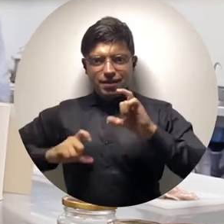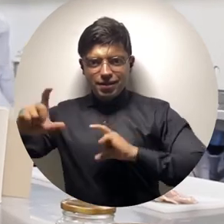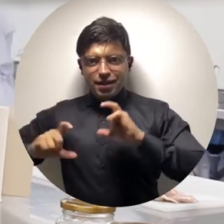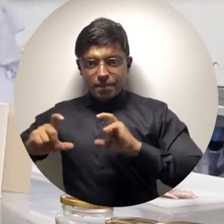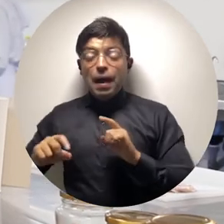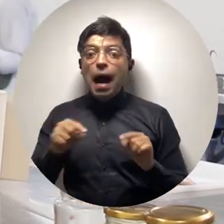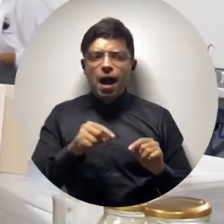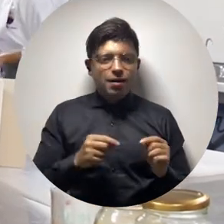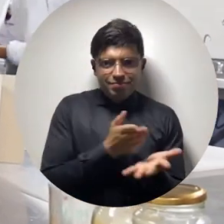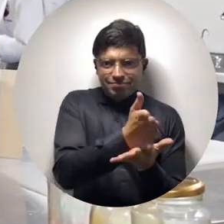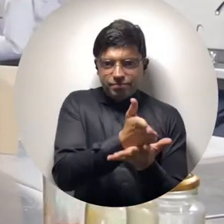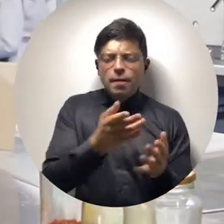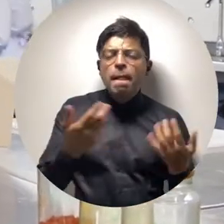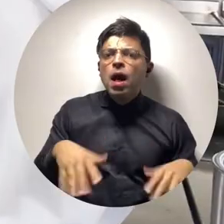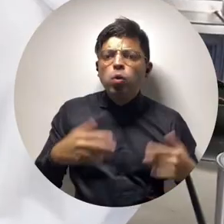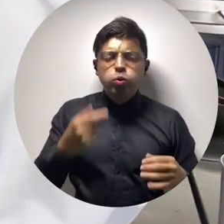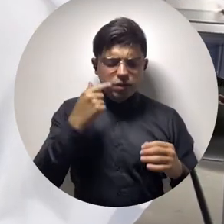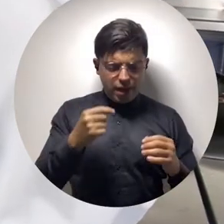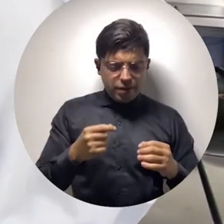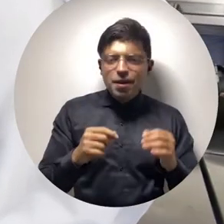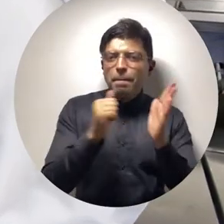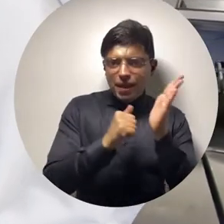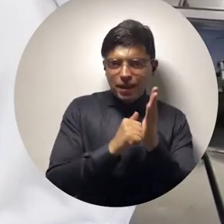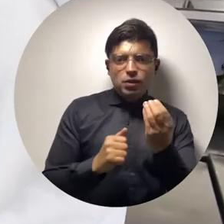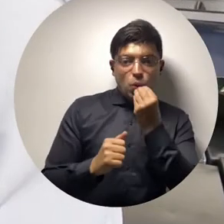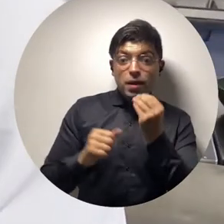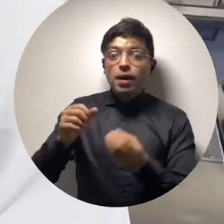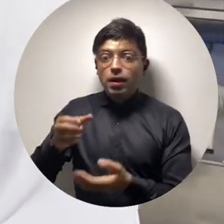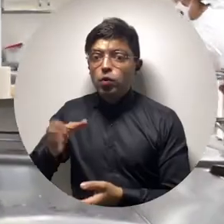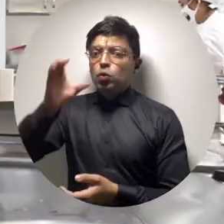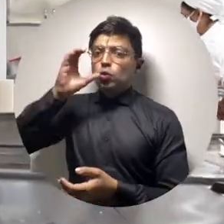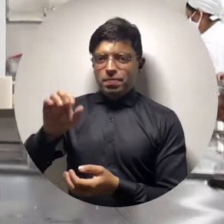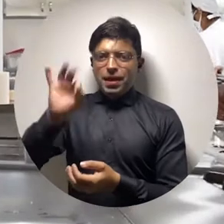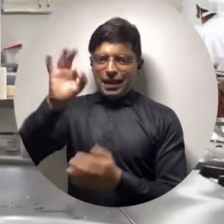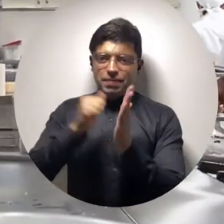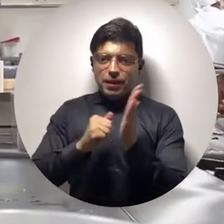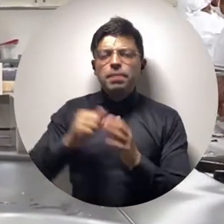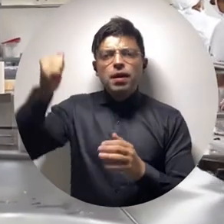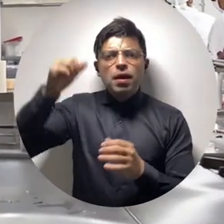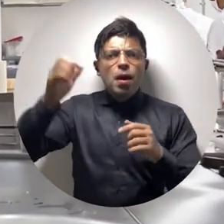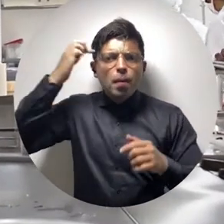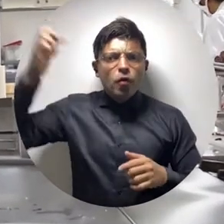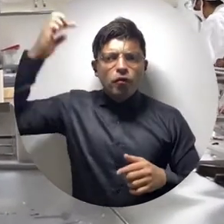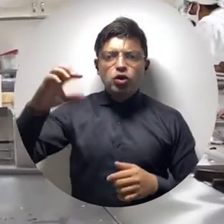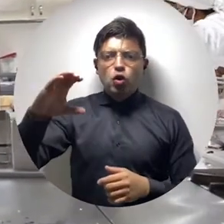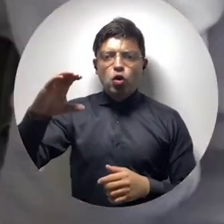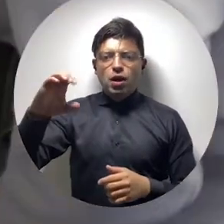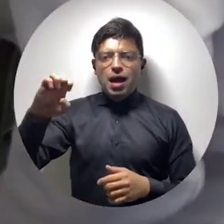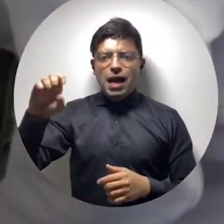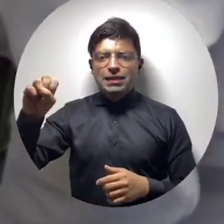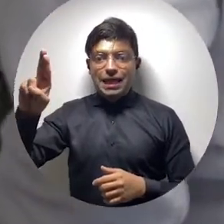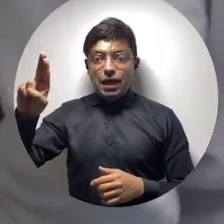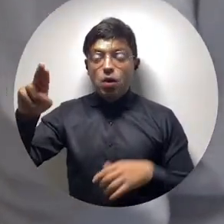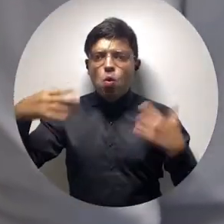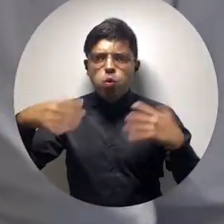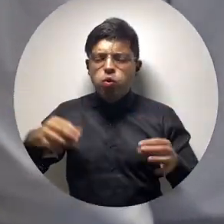aprovechan la asignatura alimentos y bebidas 3 dictada por el chef internacional césar zegarra para emprender un viaje desde